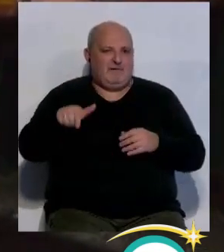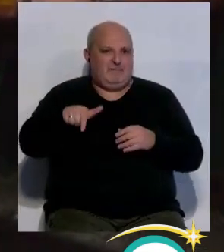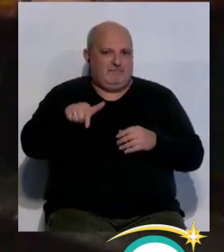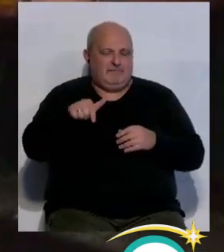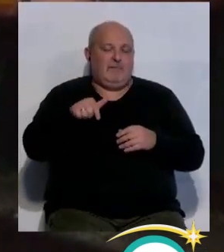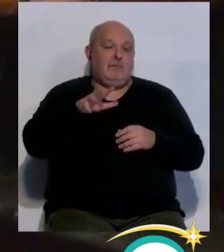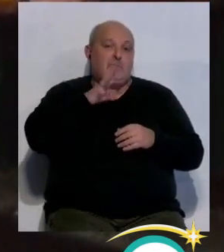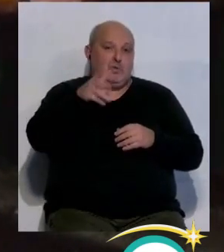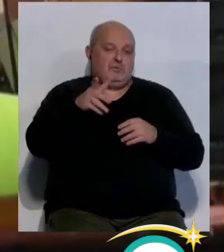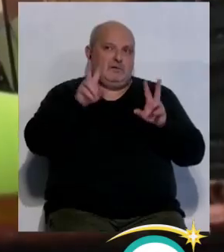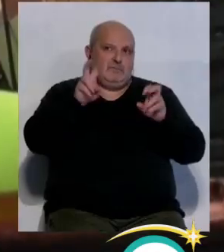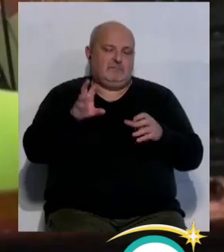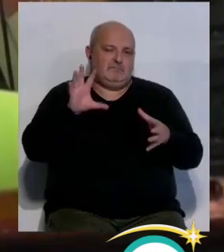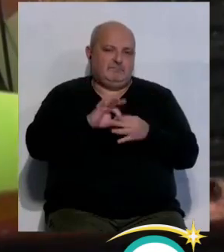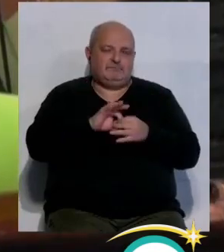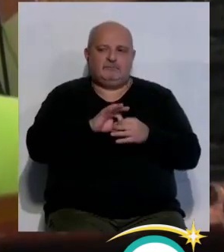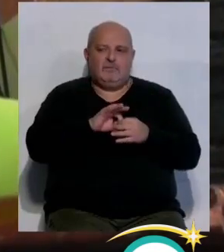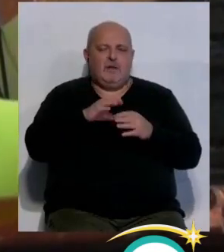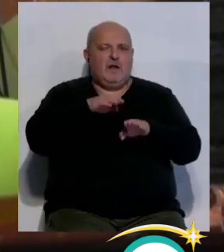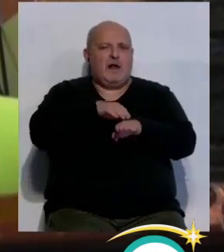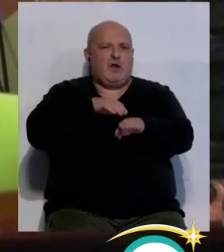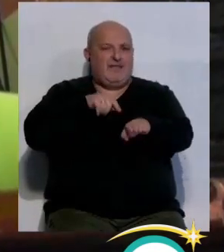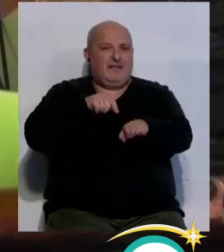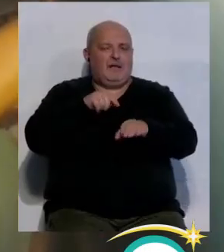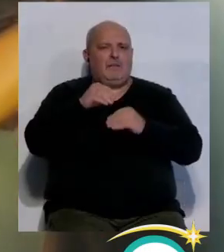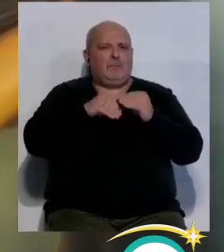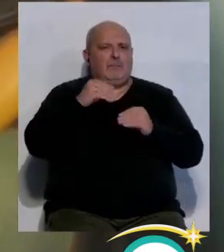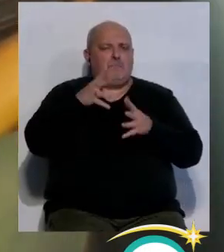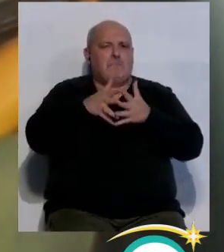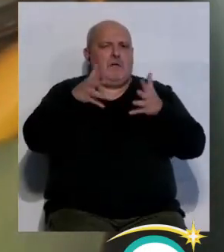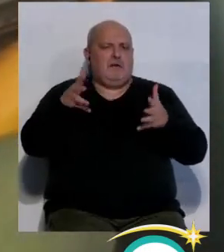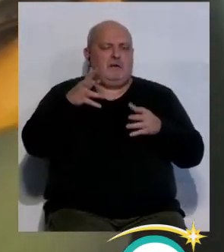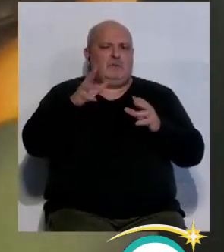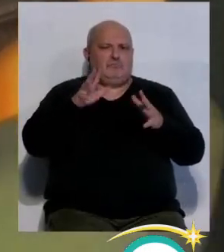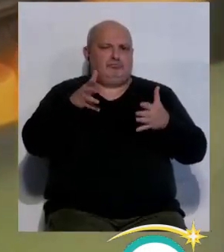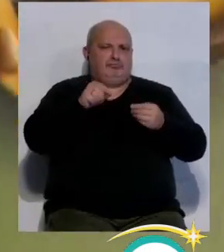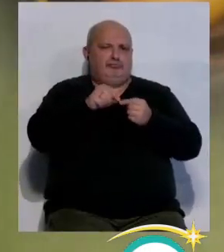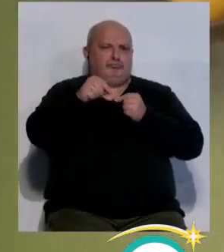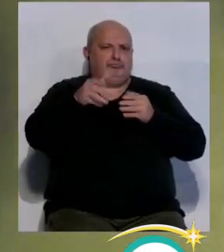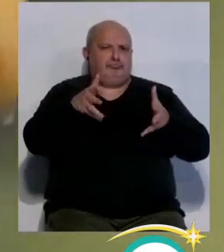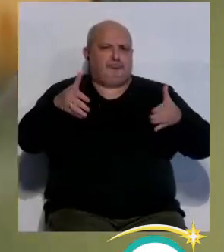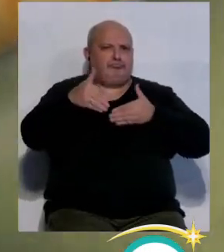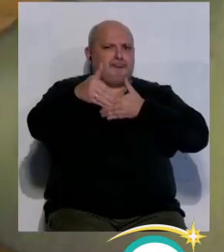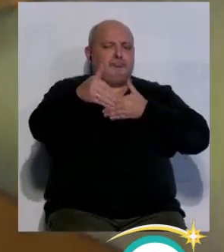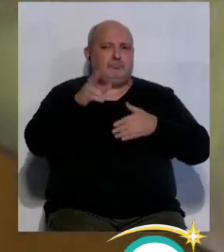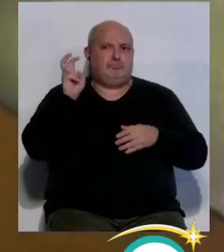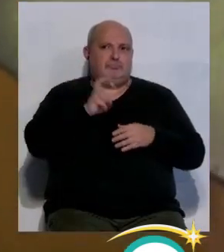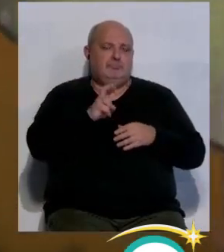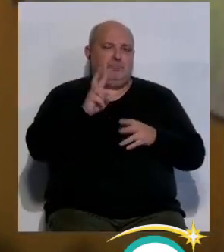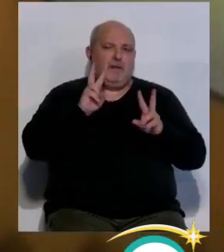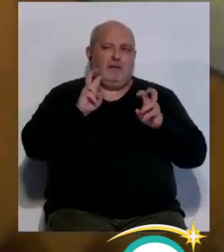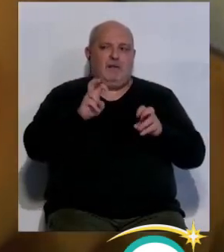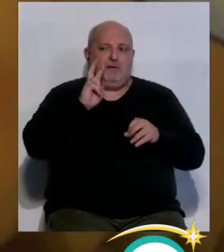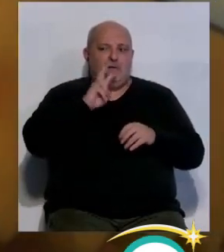infantil, y de ahí que esté esta Navidad de cuentos. Unas carrozas que este año han visto ampliadas sus dimensiones. Cuando llegamos era bueno